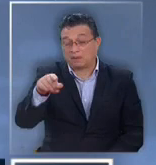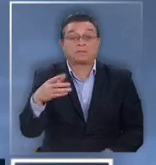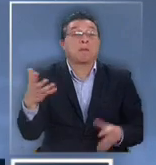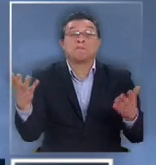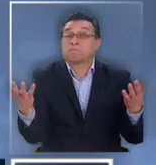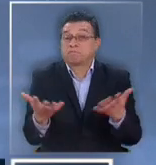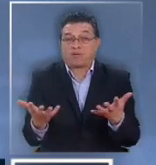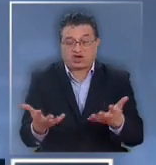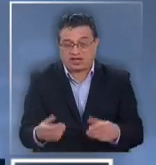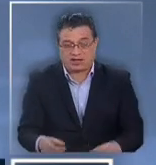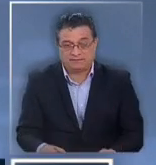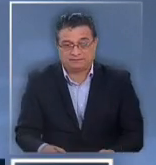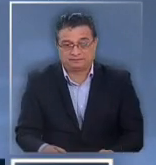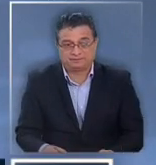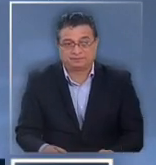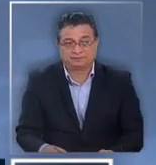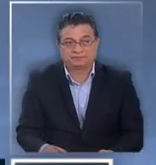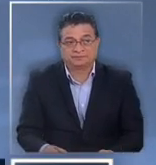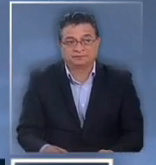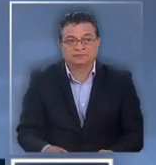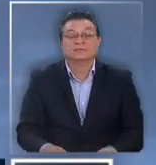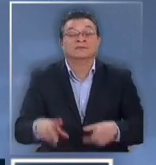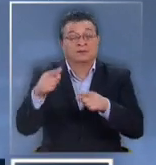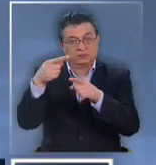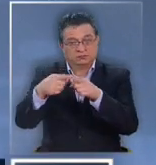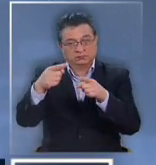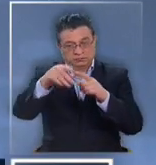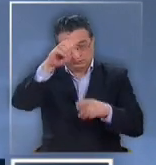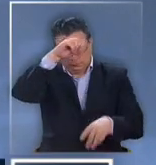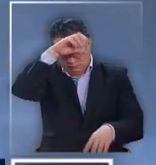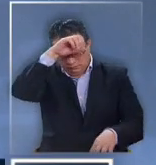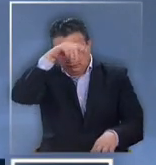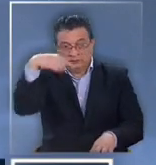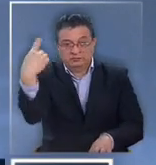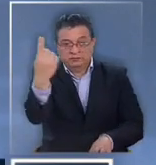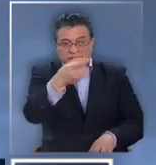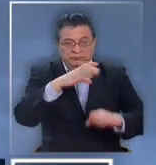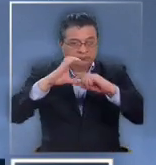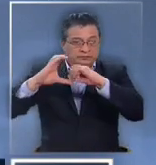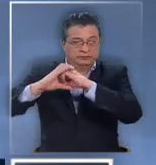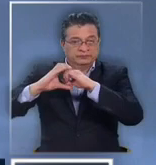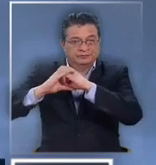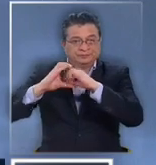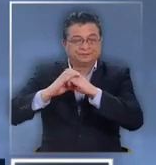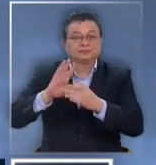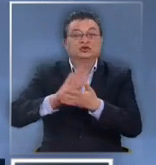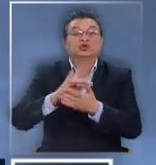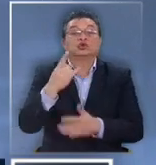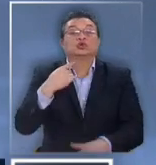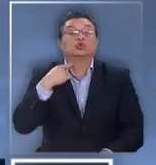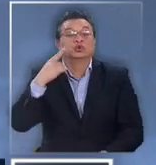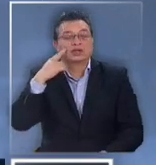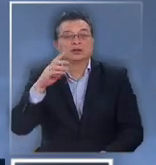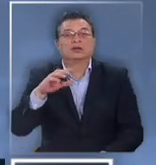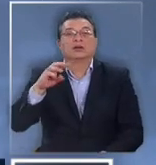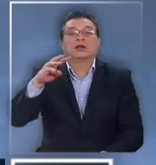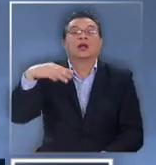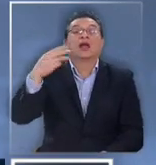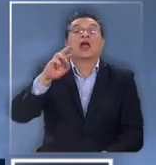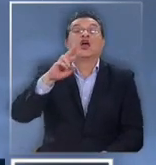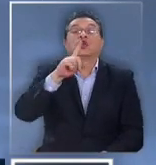qué varias minas todas las minas de codelco chuquicamata ministro ale